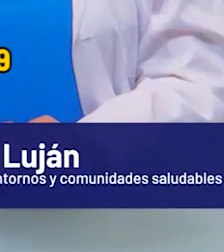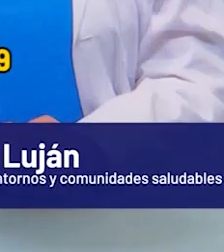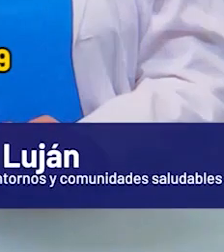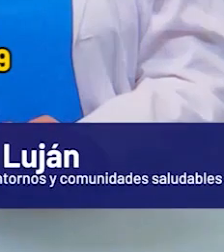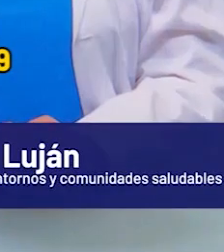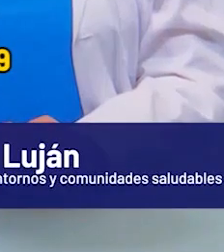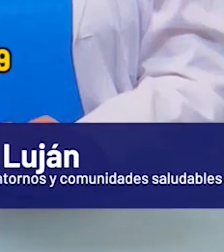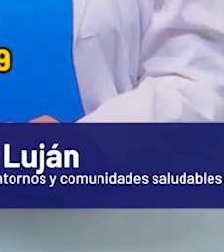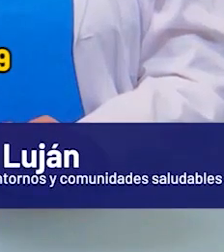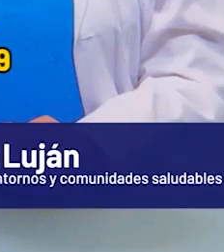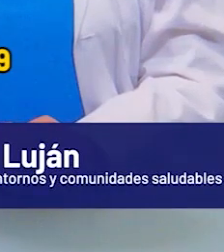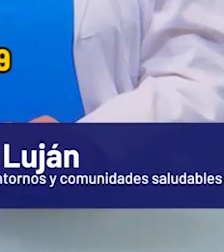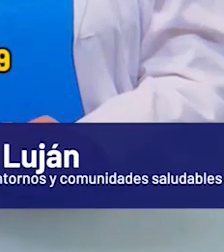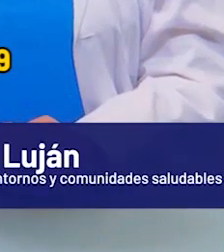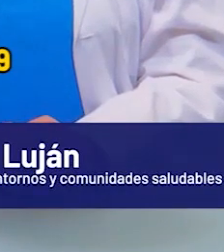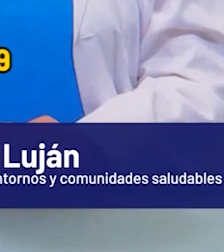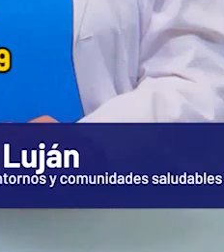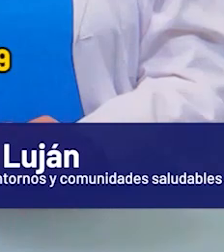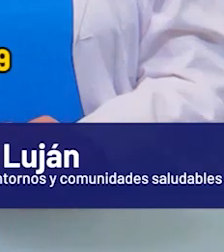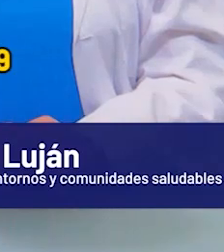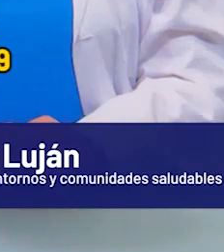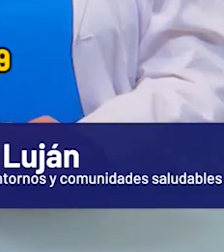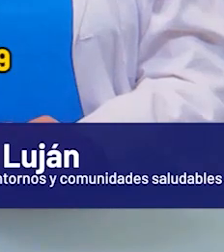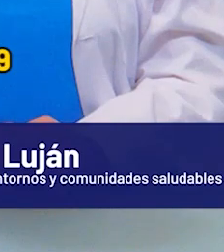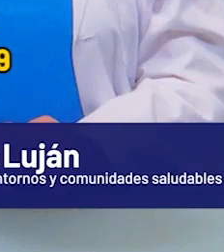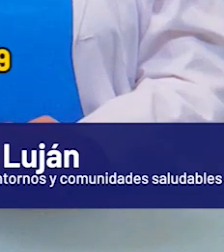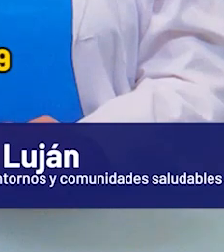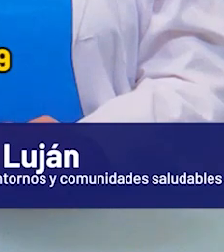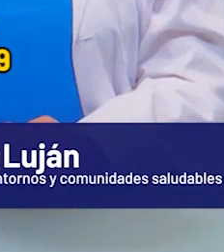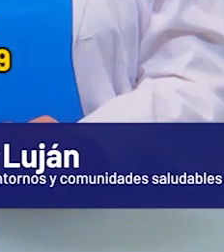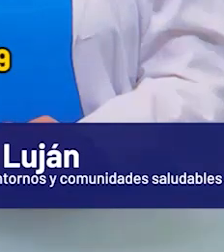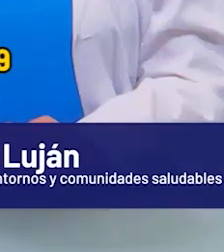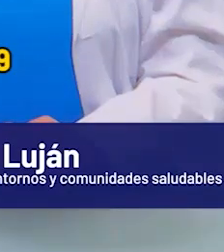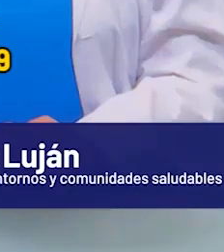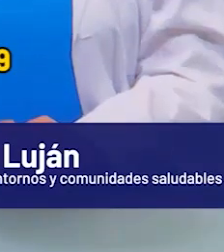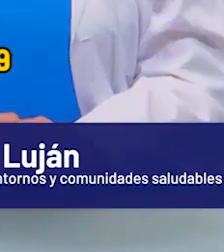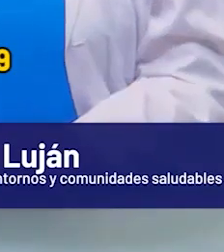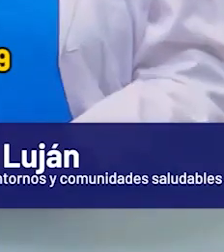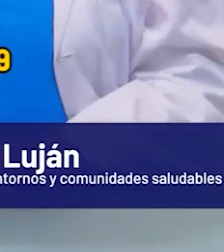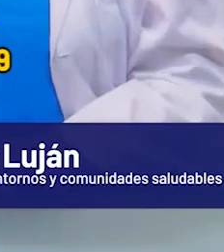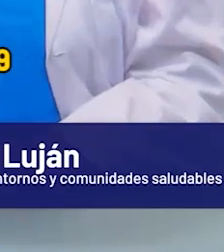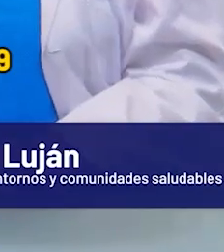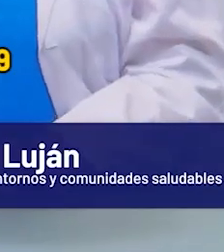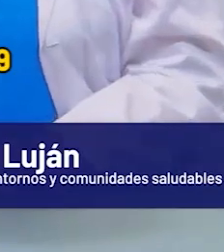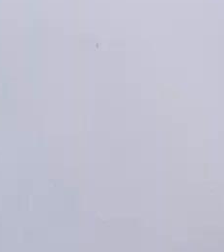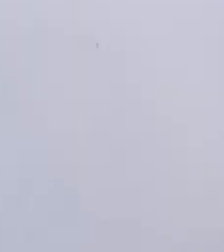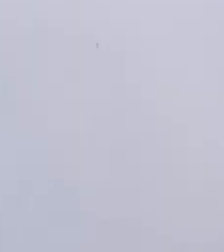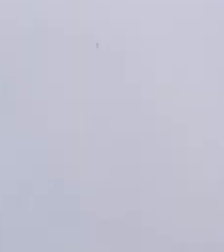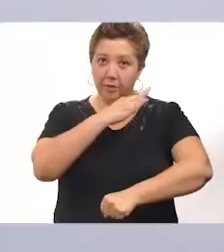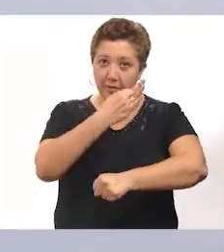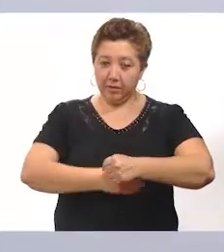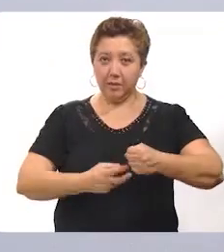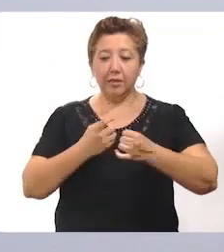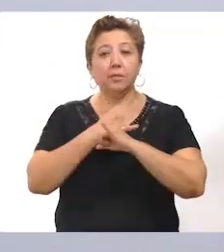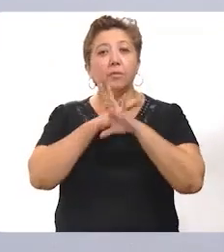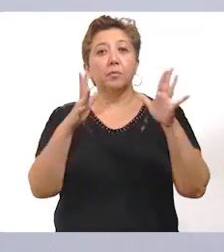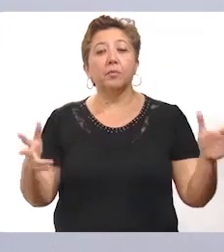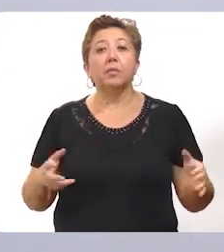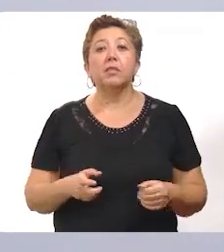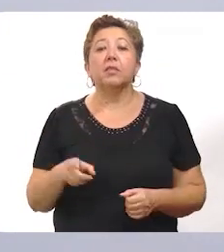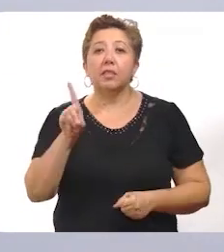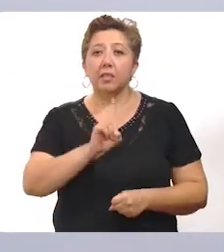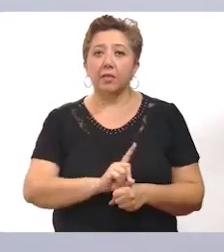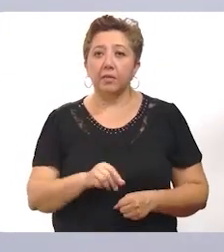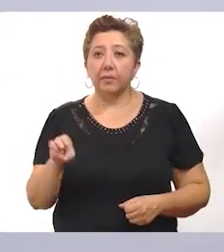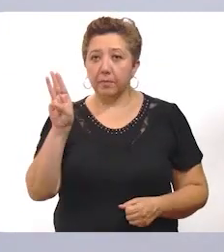Buenas tardes. Nos permitimos dar el informe diario relacionado con el COVID-19. Adelante, doctora. Gracias, doctora. Buenas tardes. Este es el parte